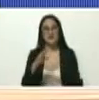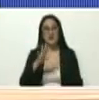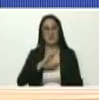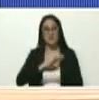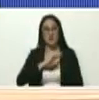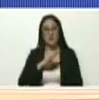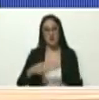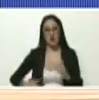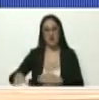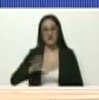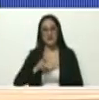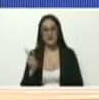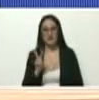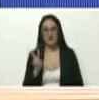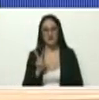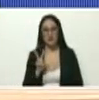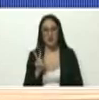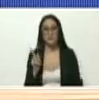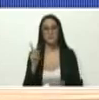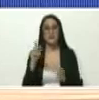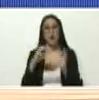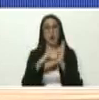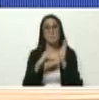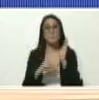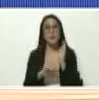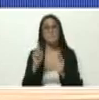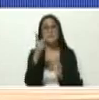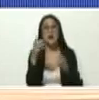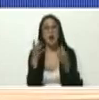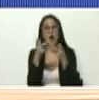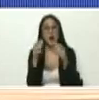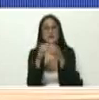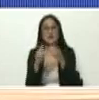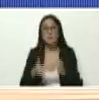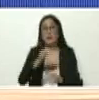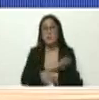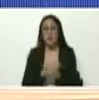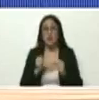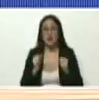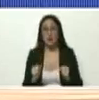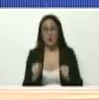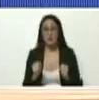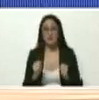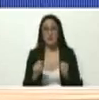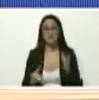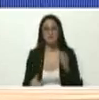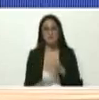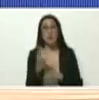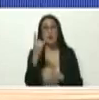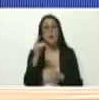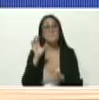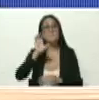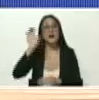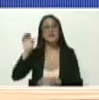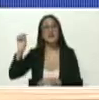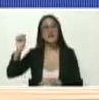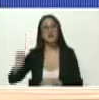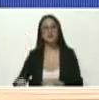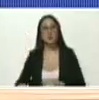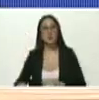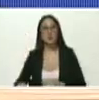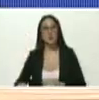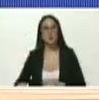naturales. La OPEP fue la primera organización y la más poderosa que surgió desde los países del sur